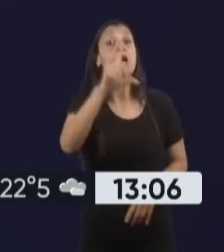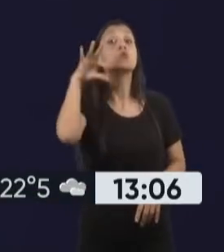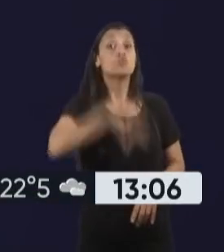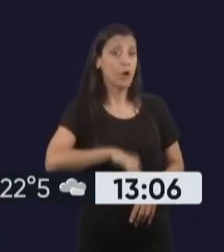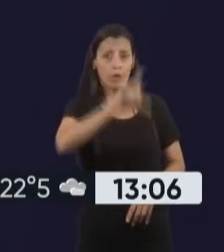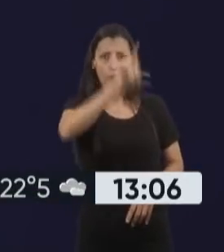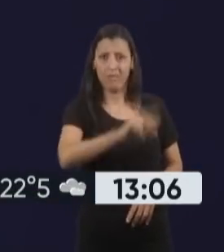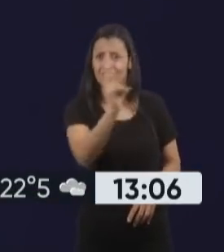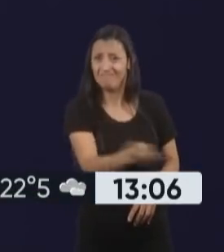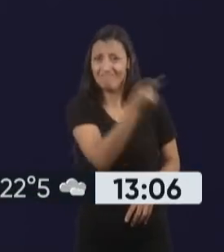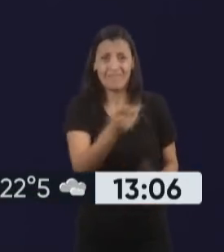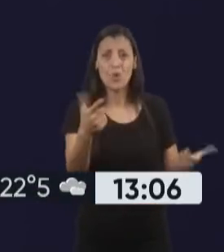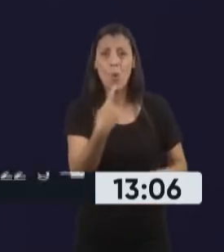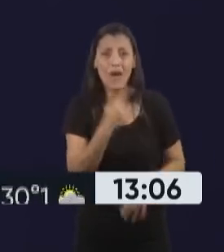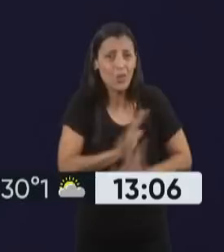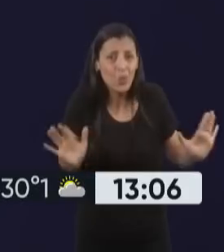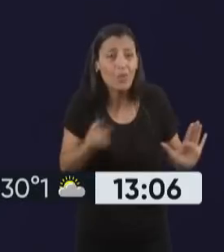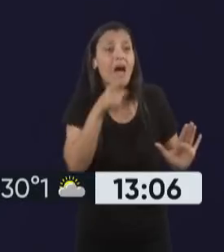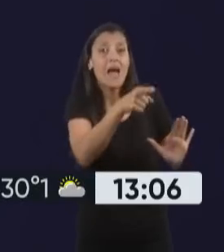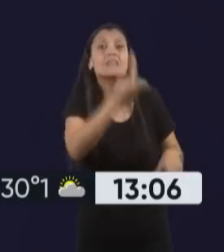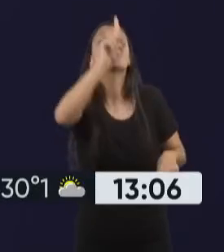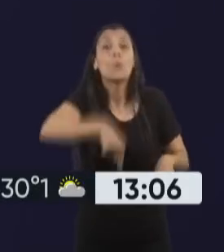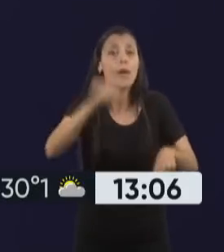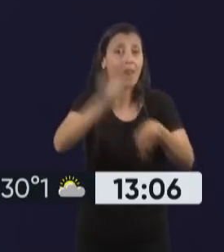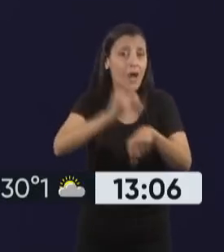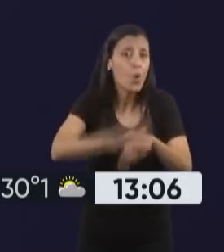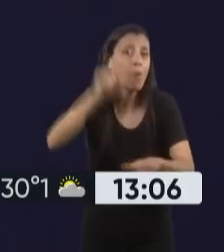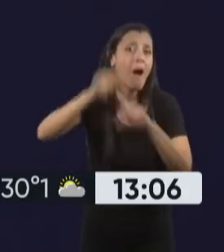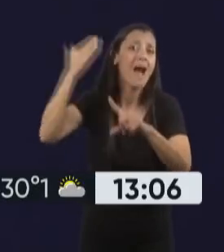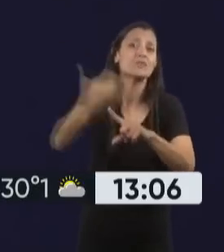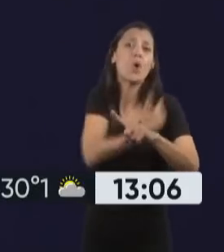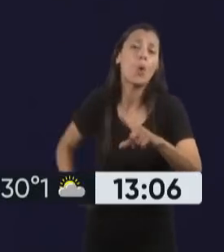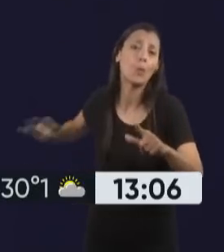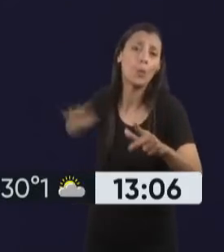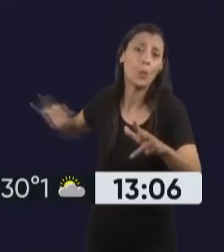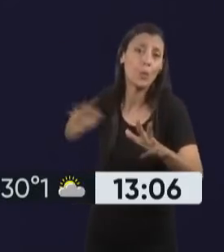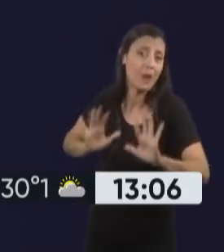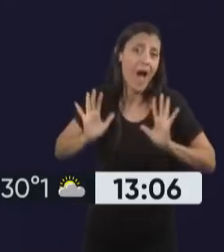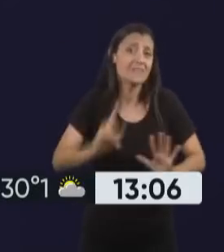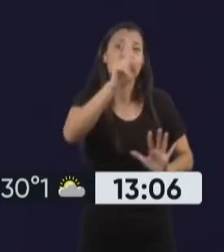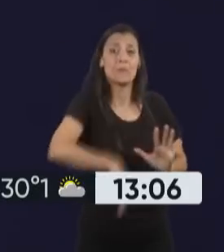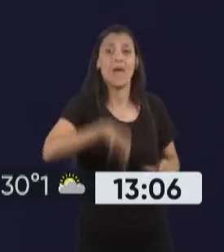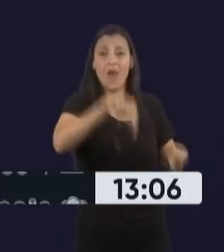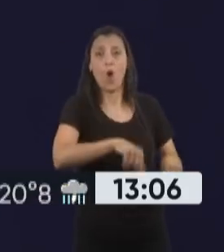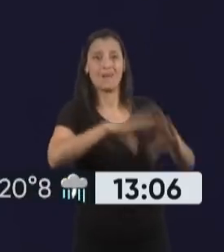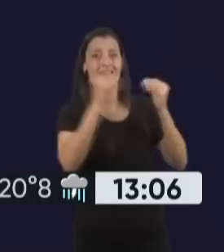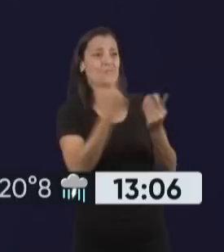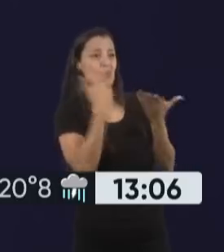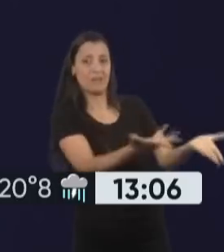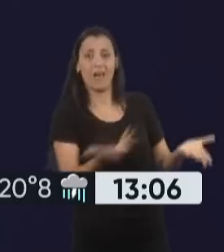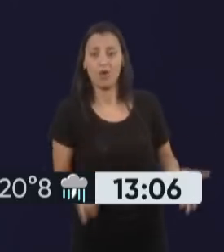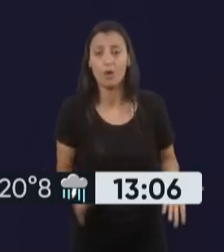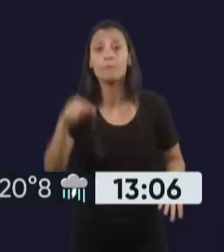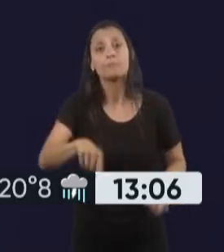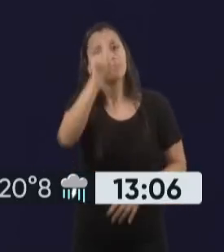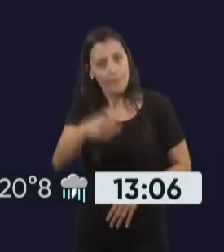bajos y eso es parte del costo que nos hace pagar lamentablemente el populismo. Y por supuesto que en